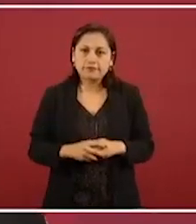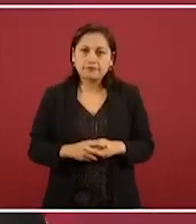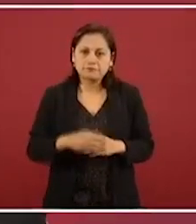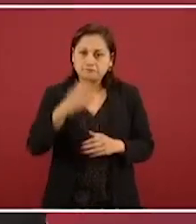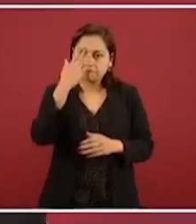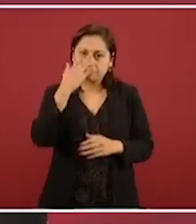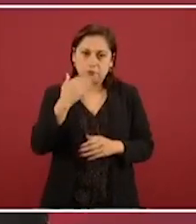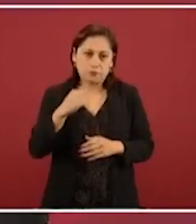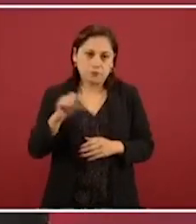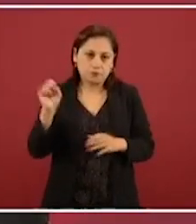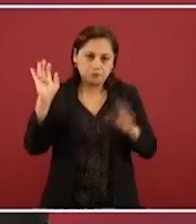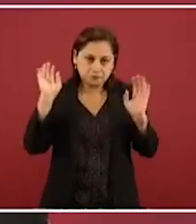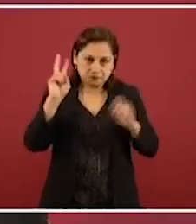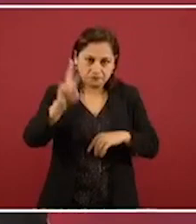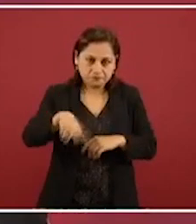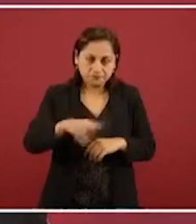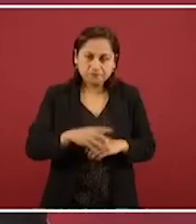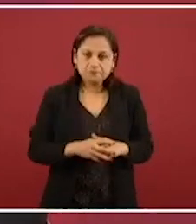famoso.